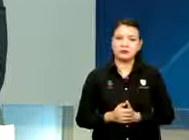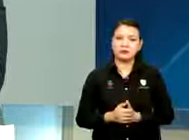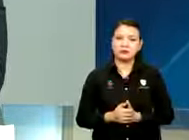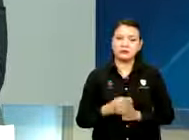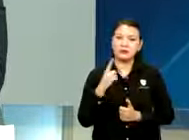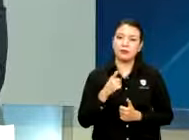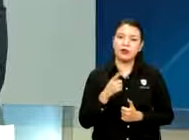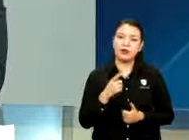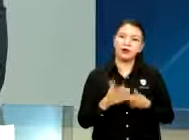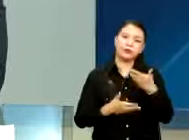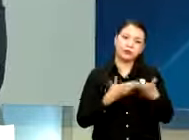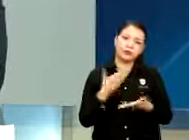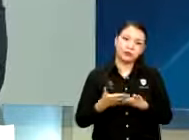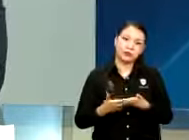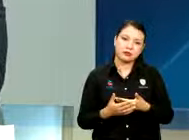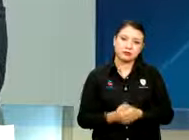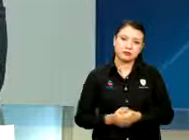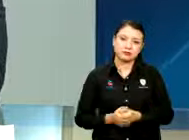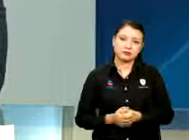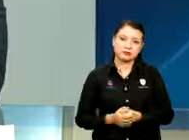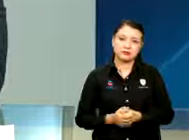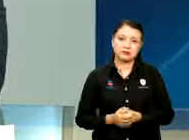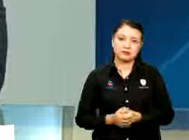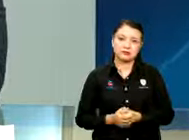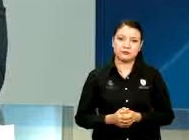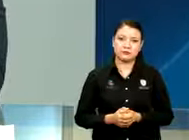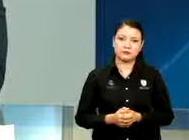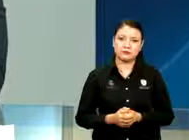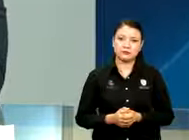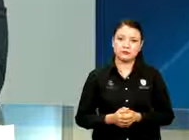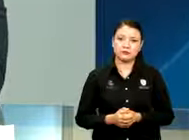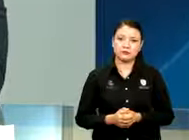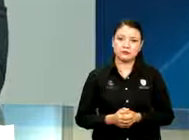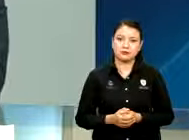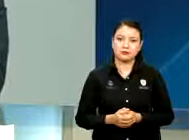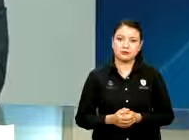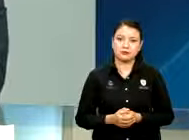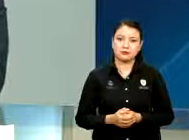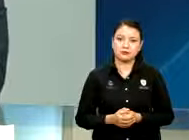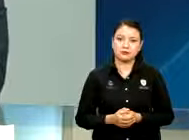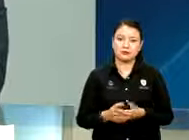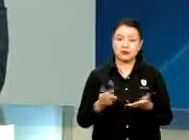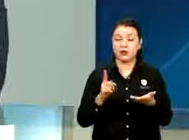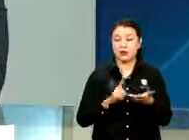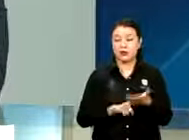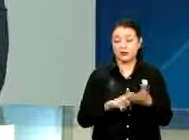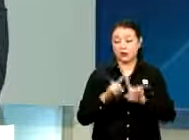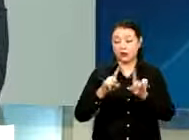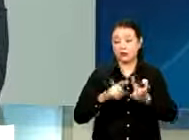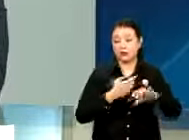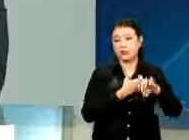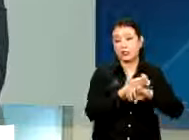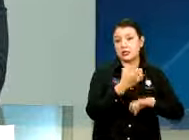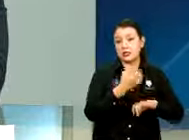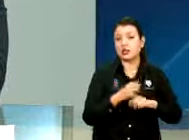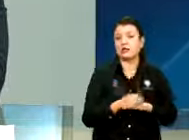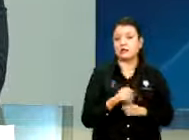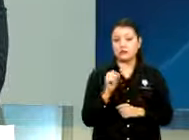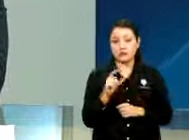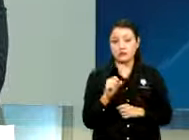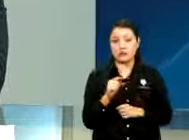algunos en algunos otros entes tanto órganos de control estatal de diversos estados la propia función pública federal la propia